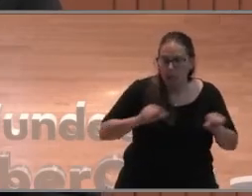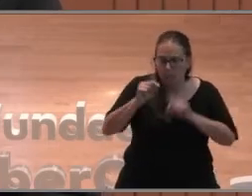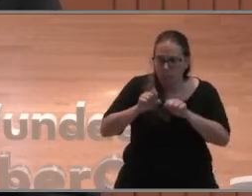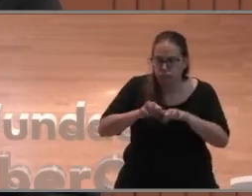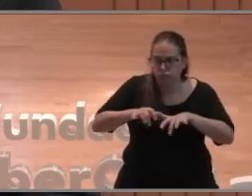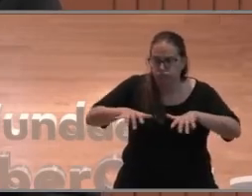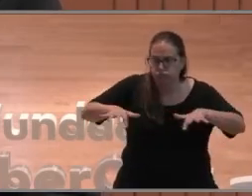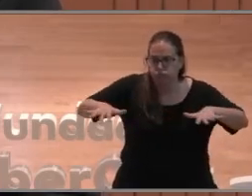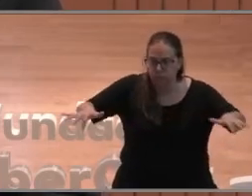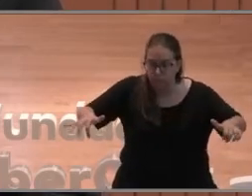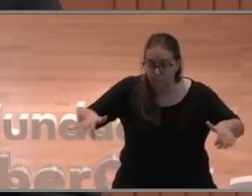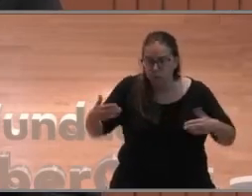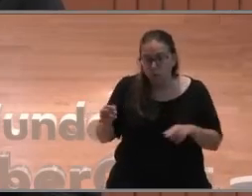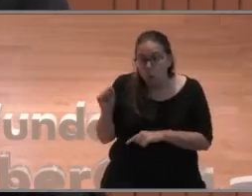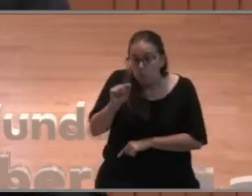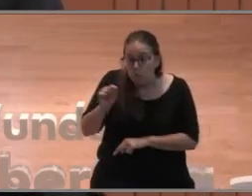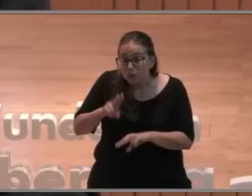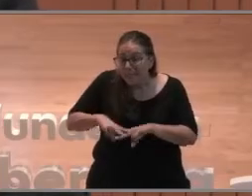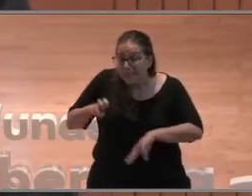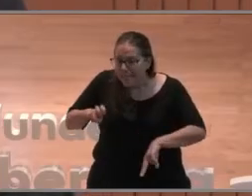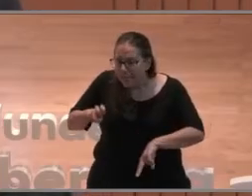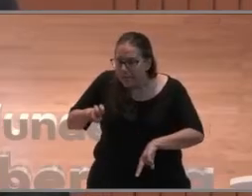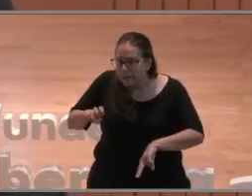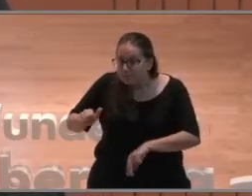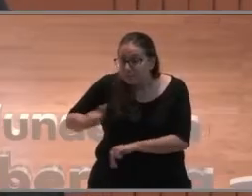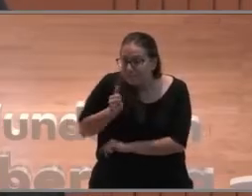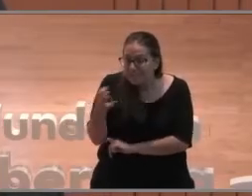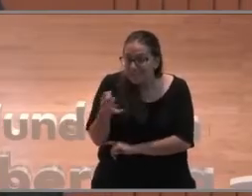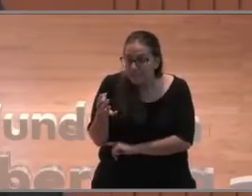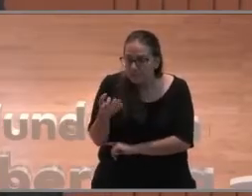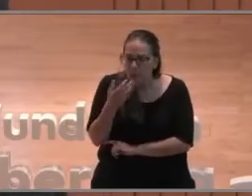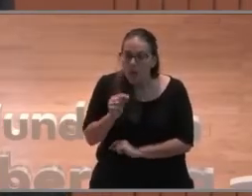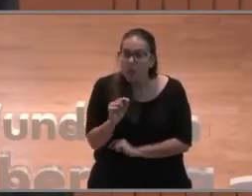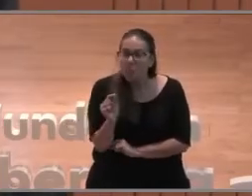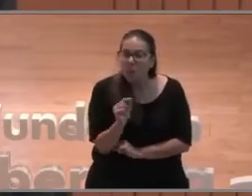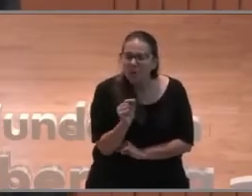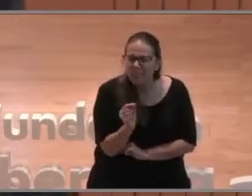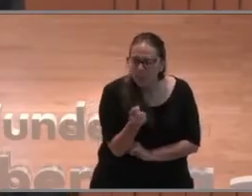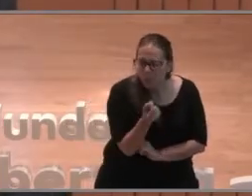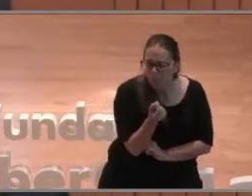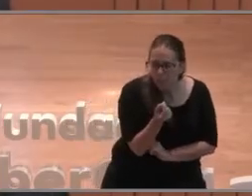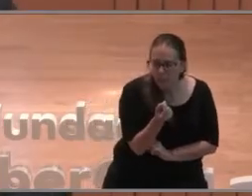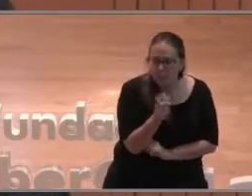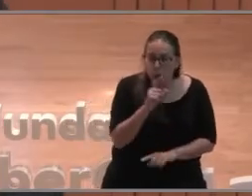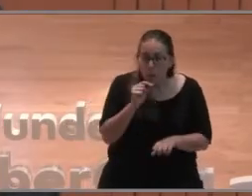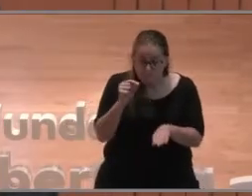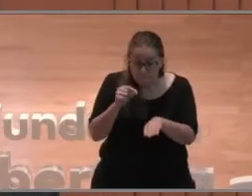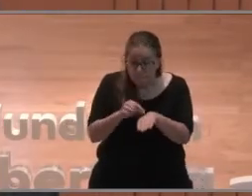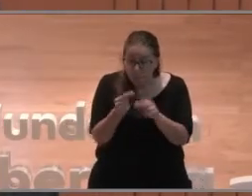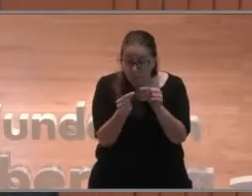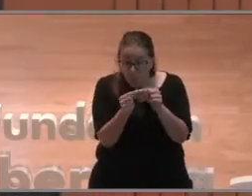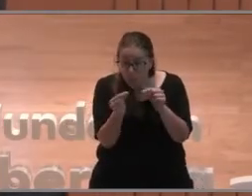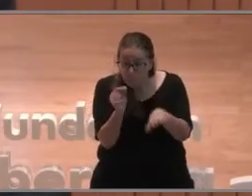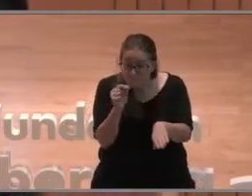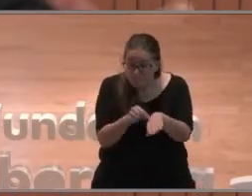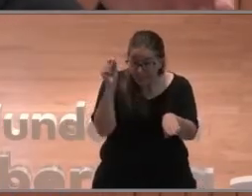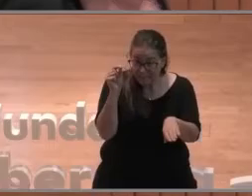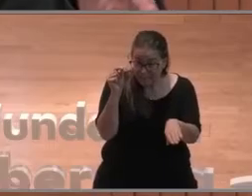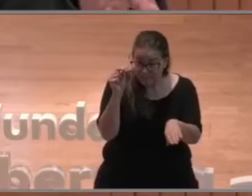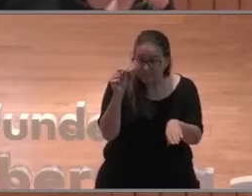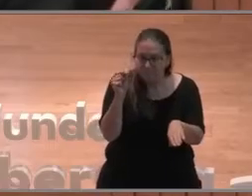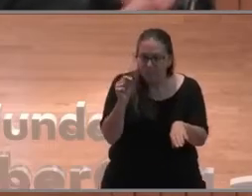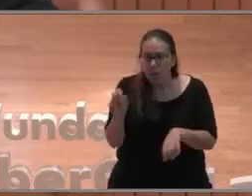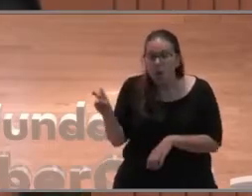la mosca negra tiene la particularidad de que así como el mosquito es un aguijón típica, la mosca negra lo que hace